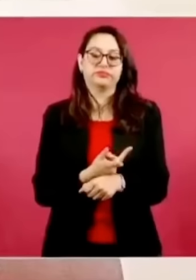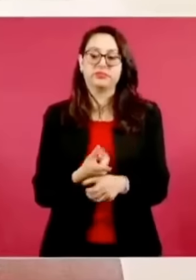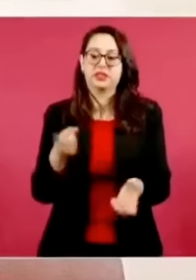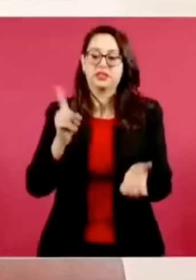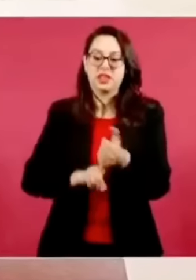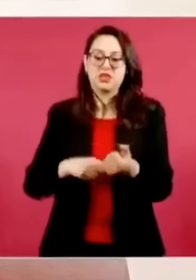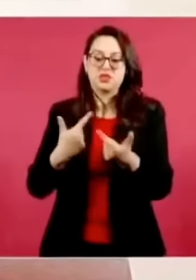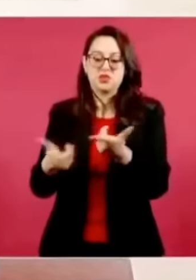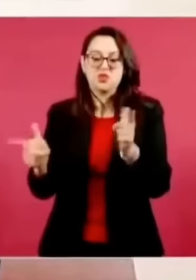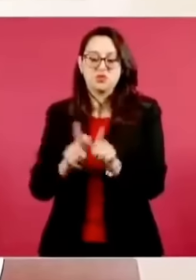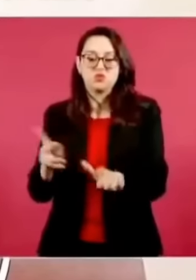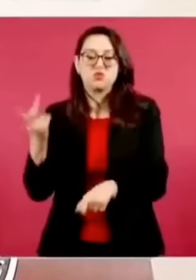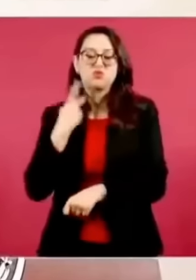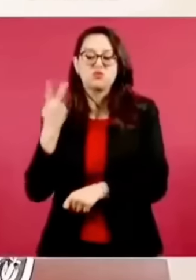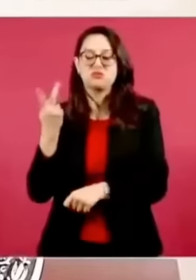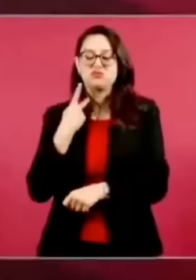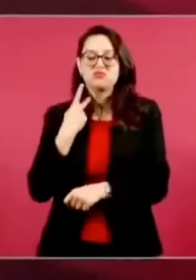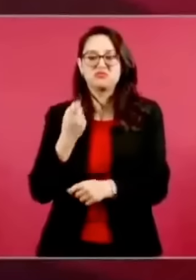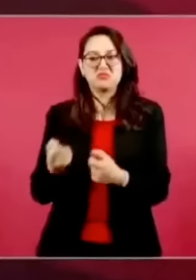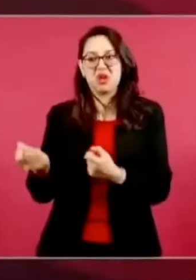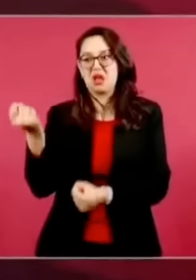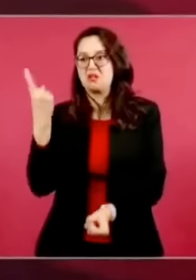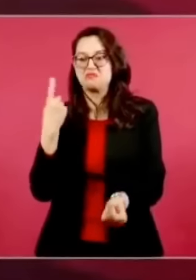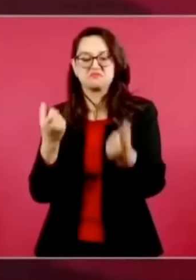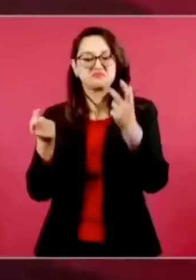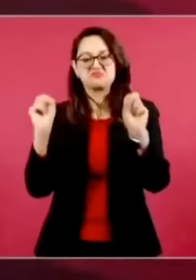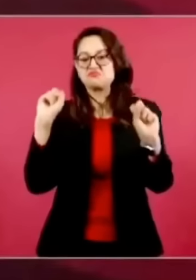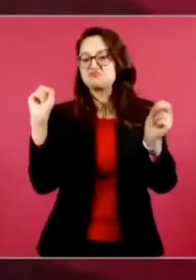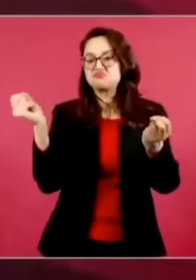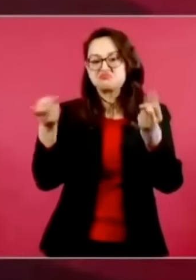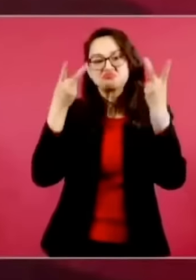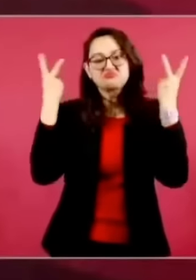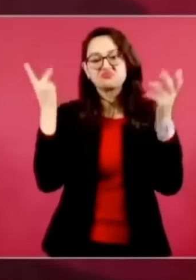Se fueron los dirigentes